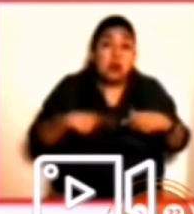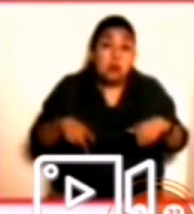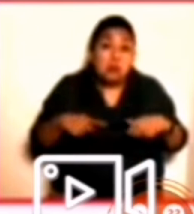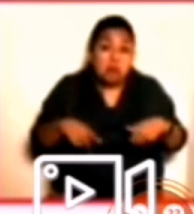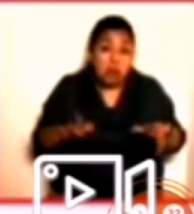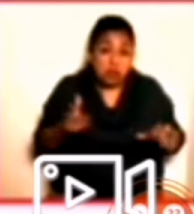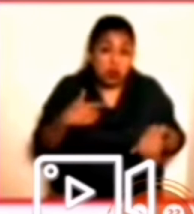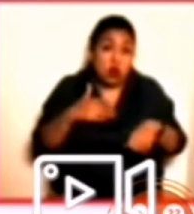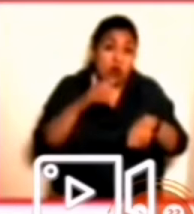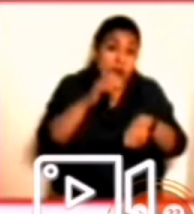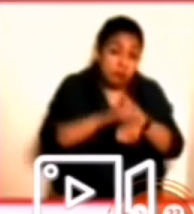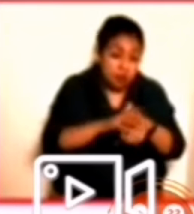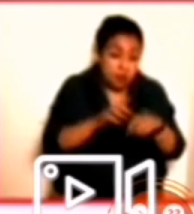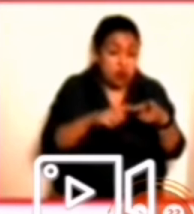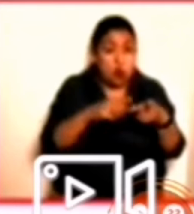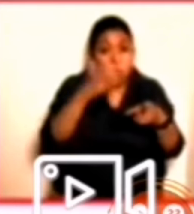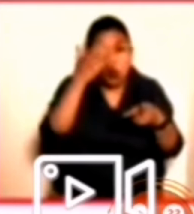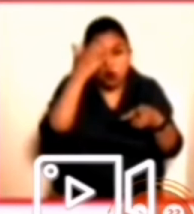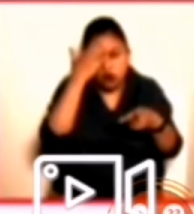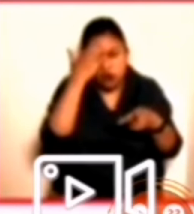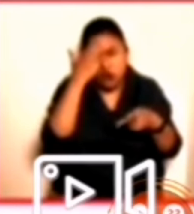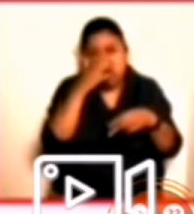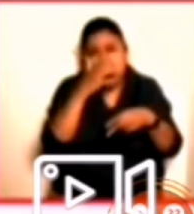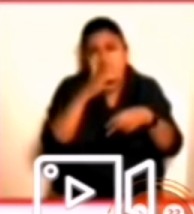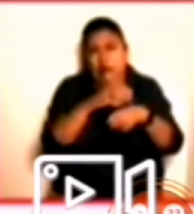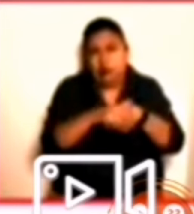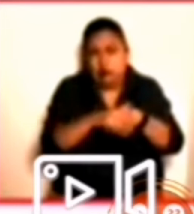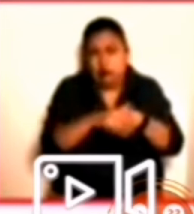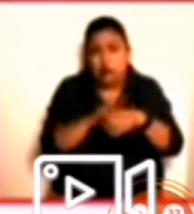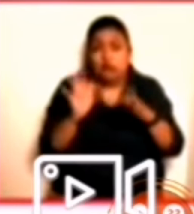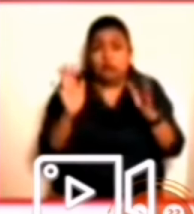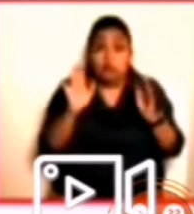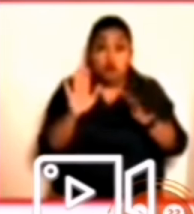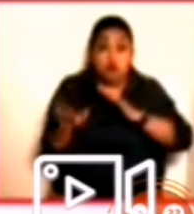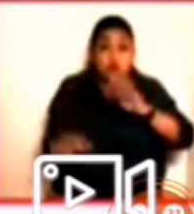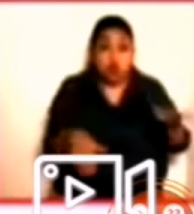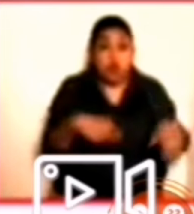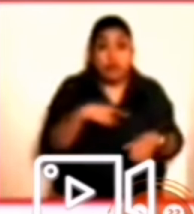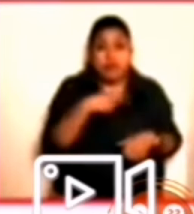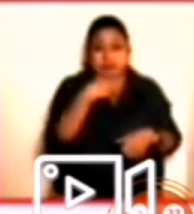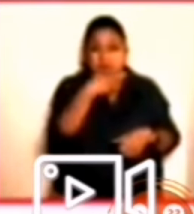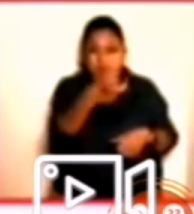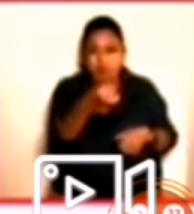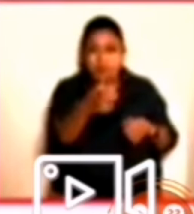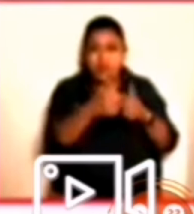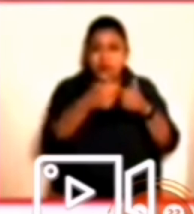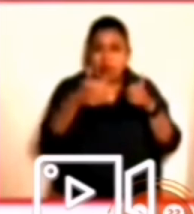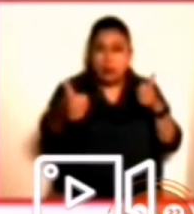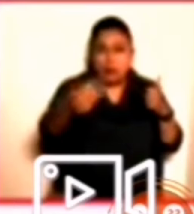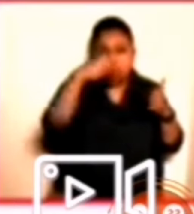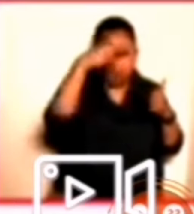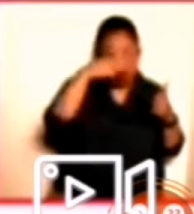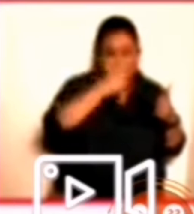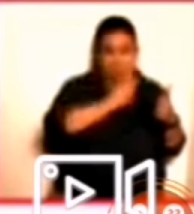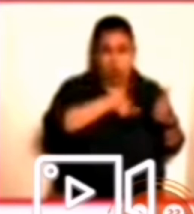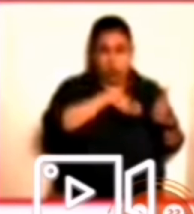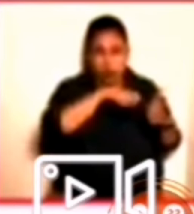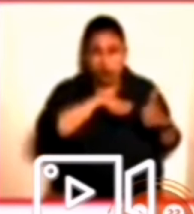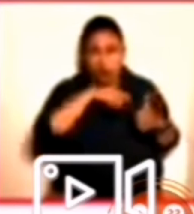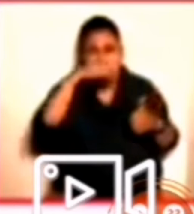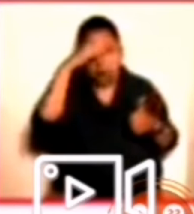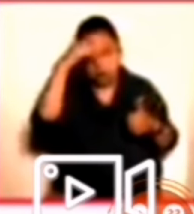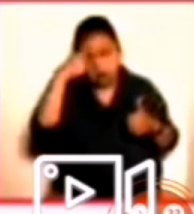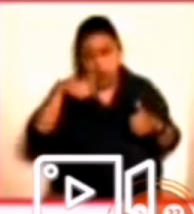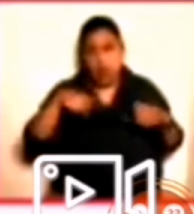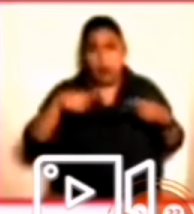amigos conocidos entrañables esta pieza realizada a la distancia entre méxico y españa está pensada para las